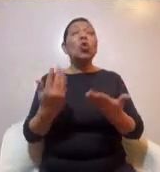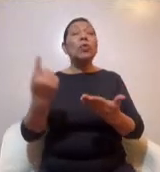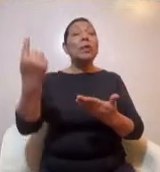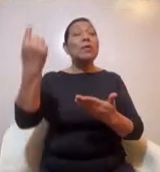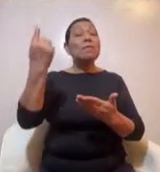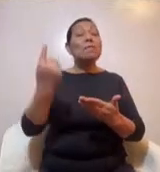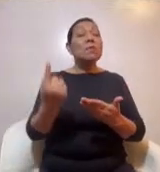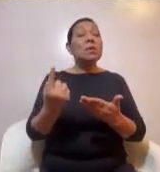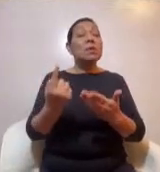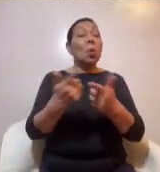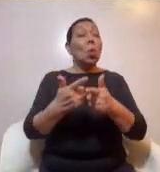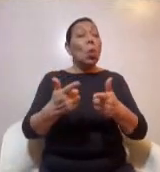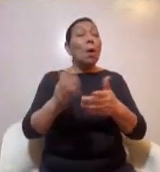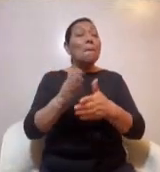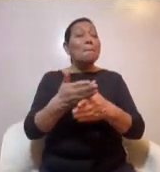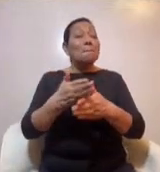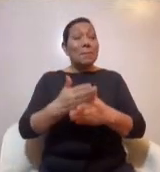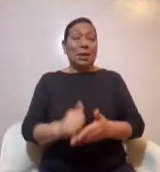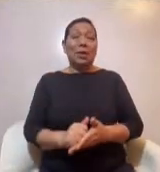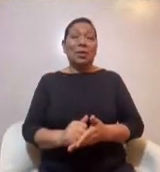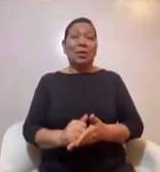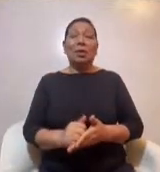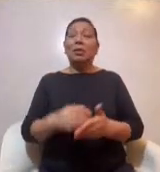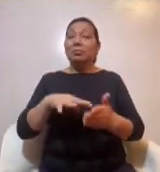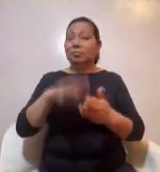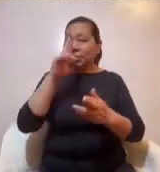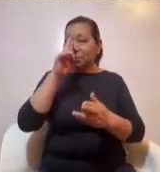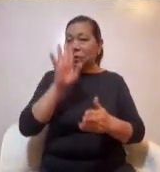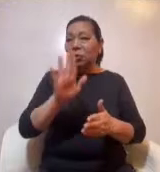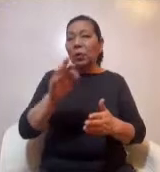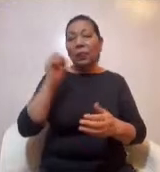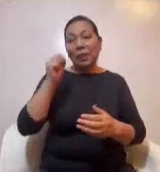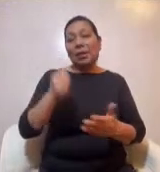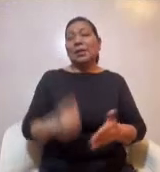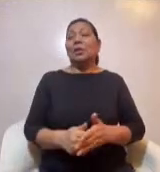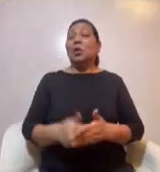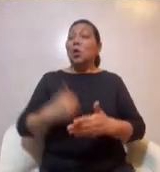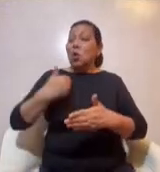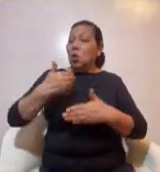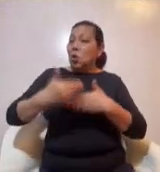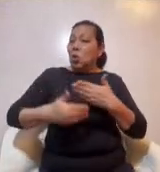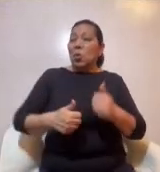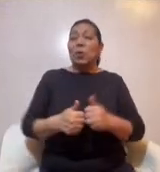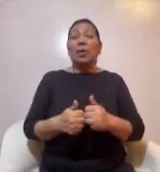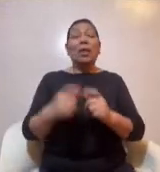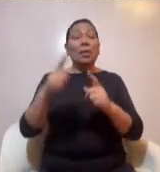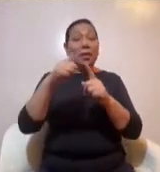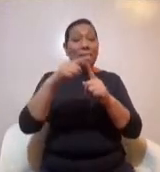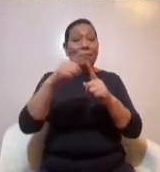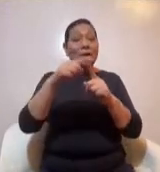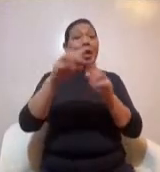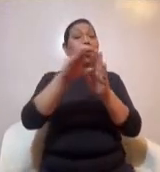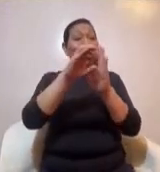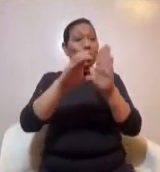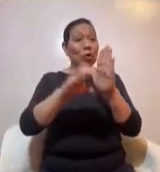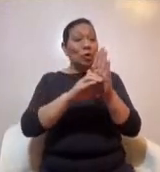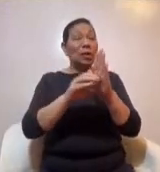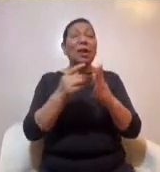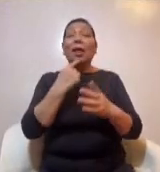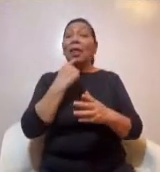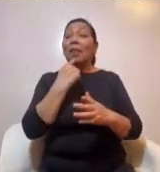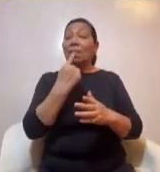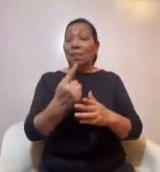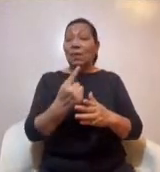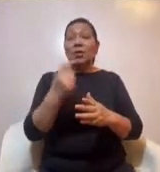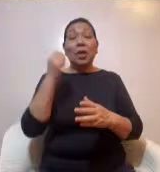los sitúa en un escenario de particular vulnerabilidad. En consecuencia, el Tribunal